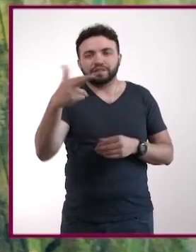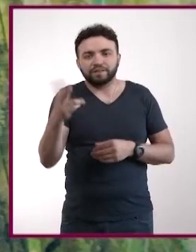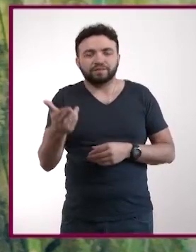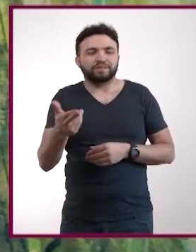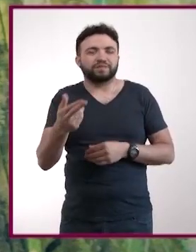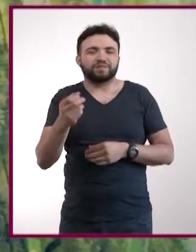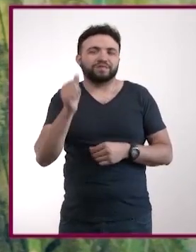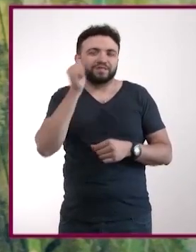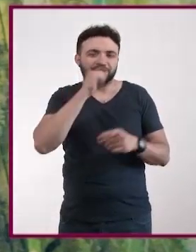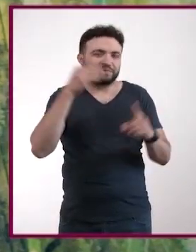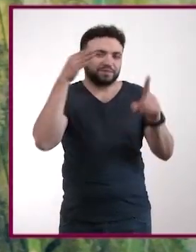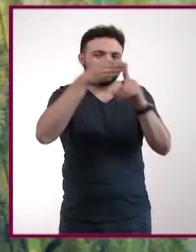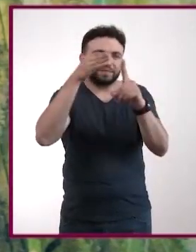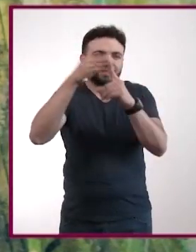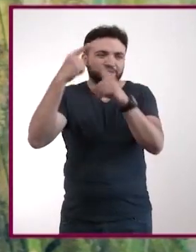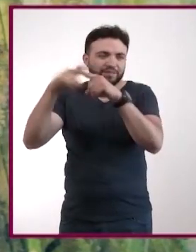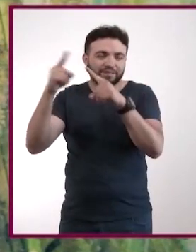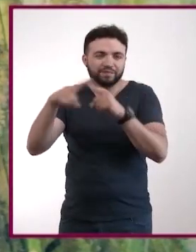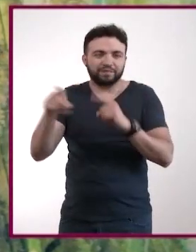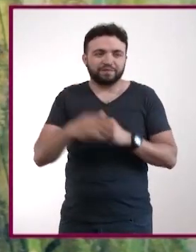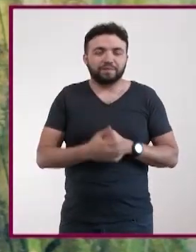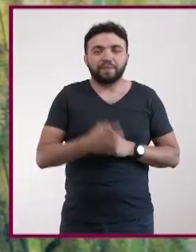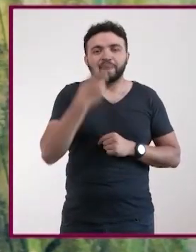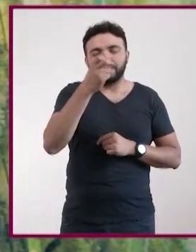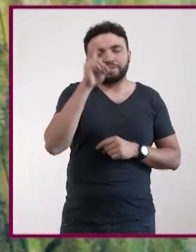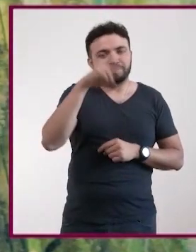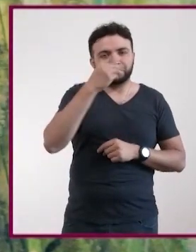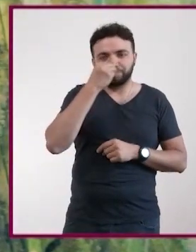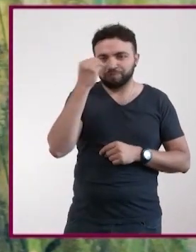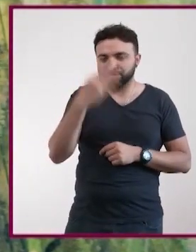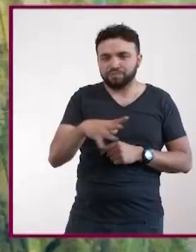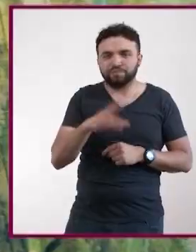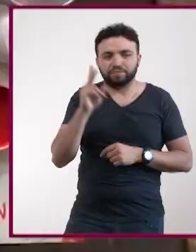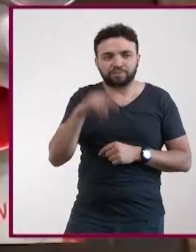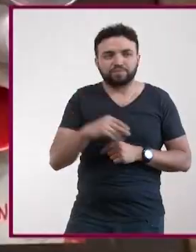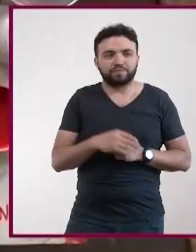Sí. Y en ese sentido pues fue muy enriquecedor también.